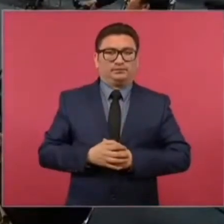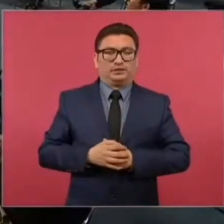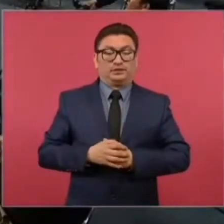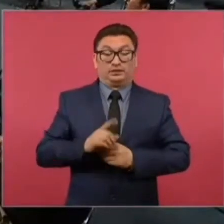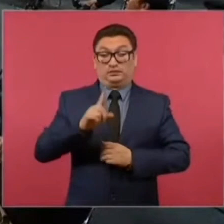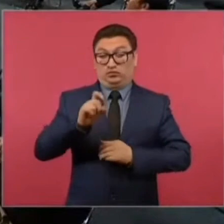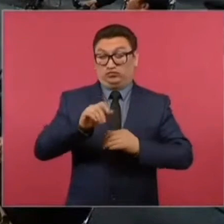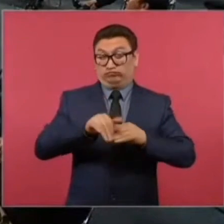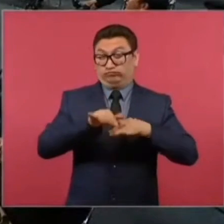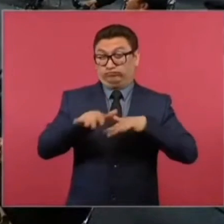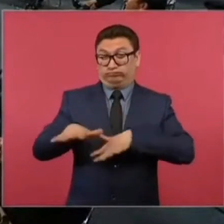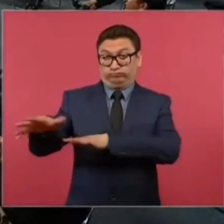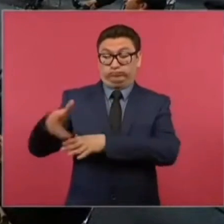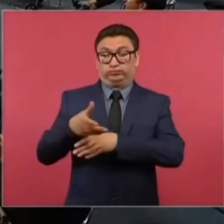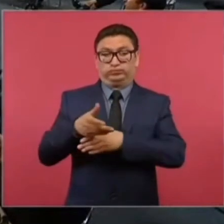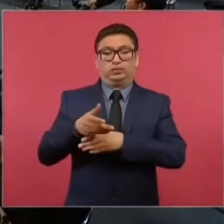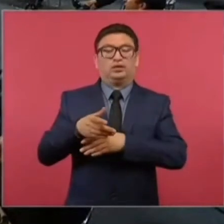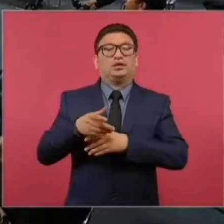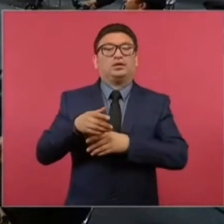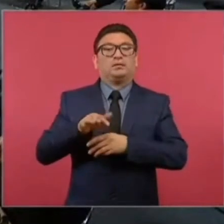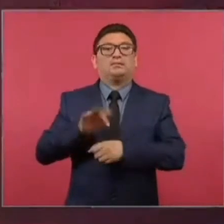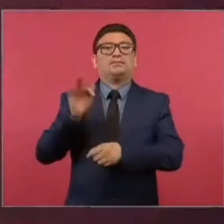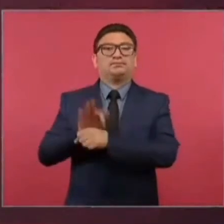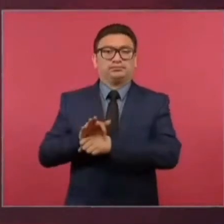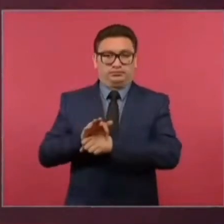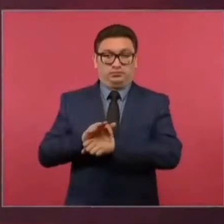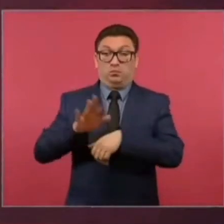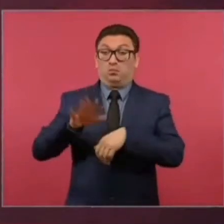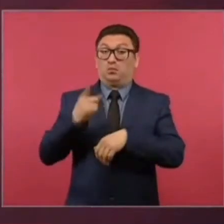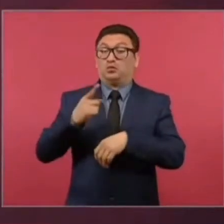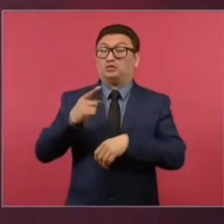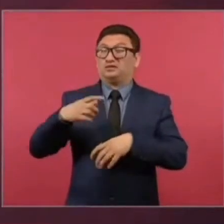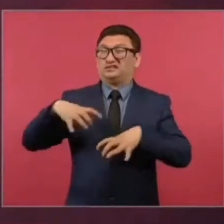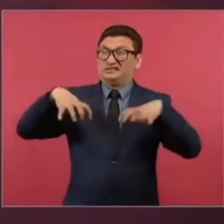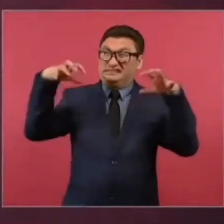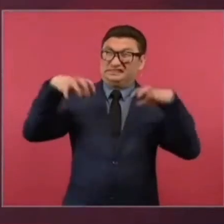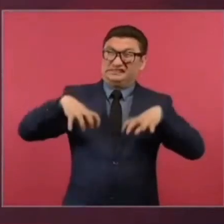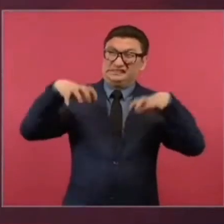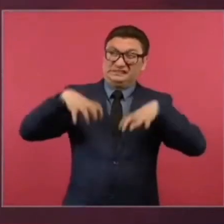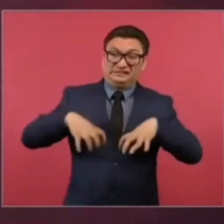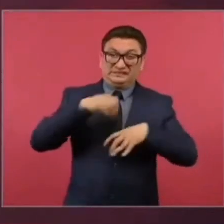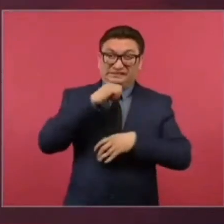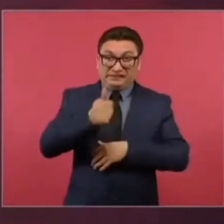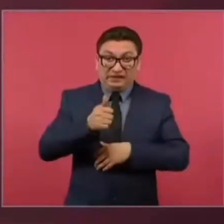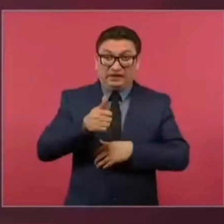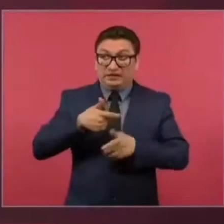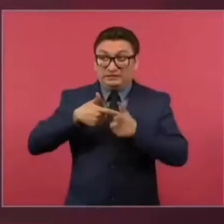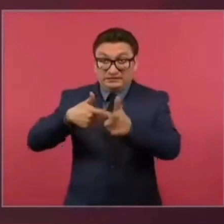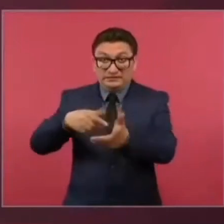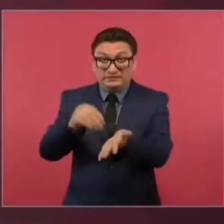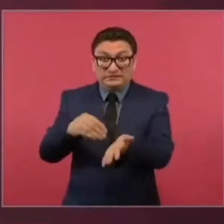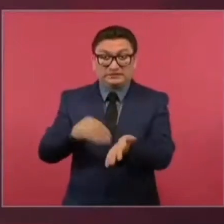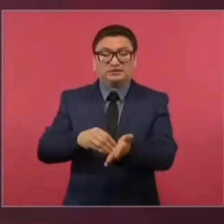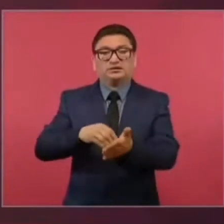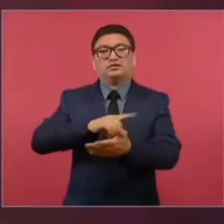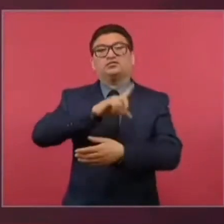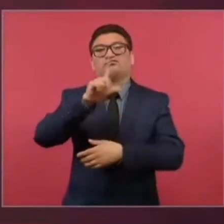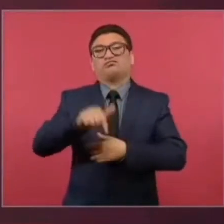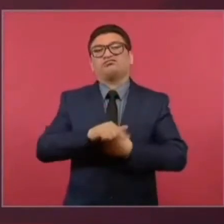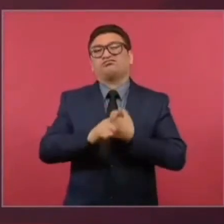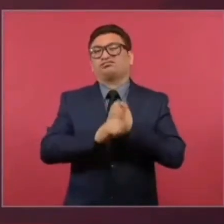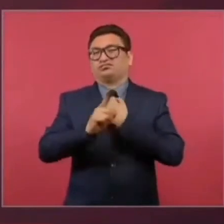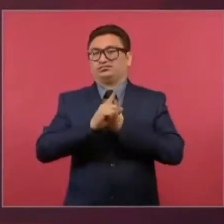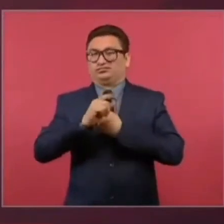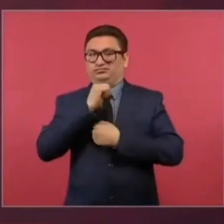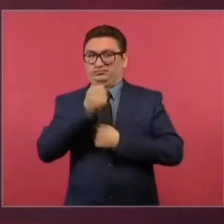no nos afecte la sequía, sí se mantiene, es decir, si